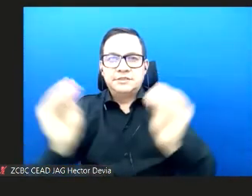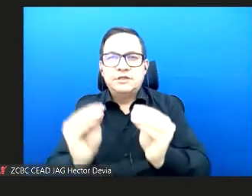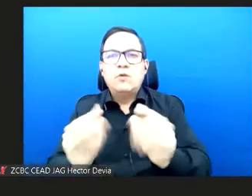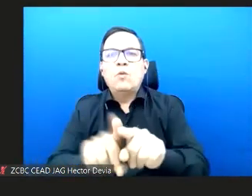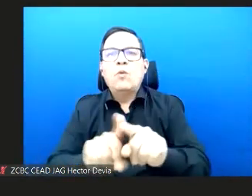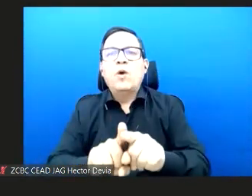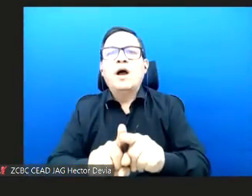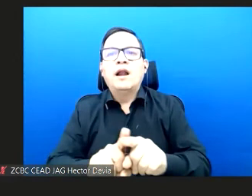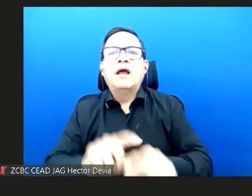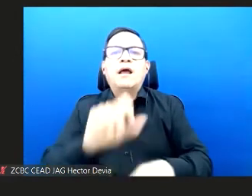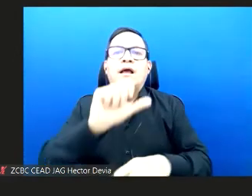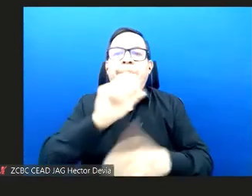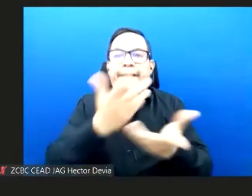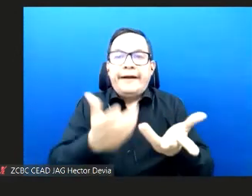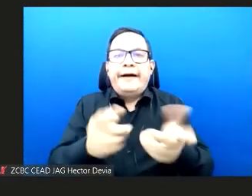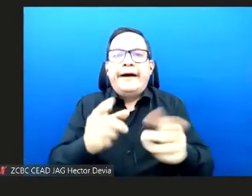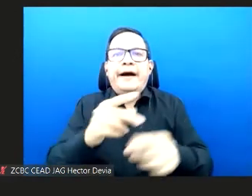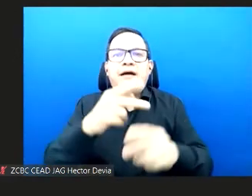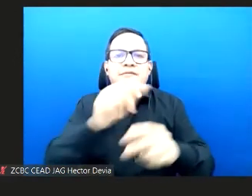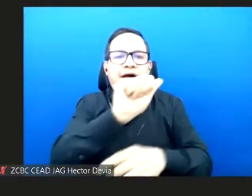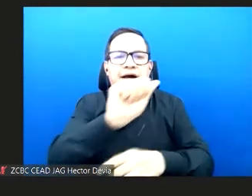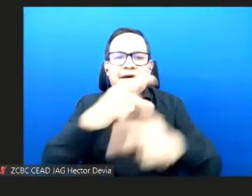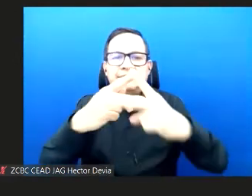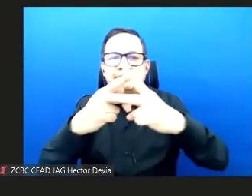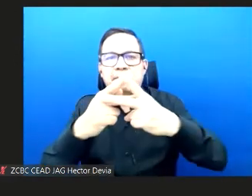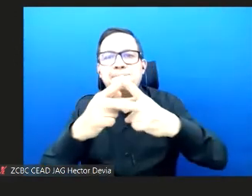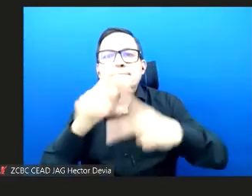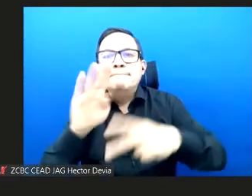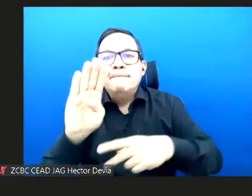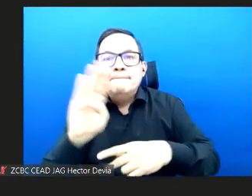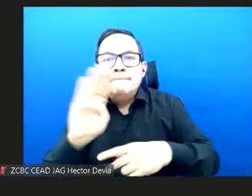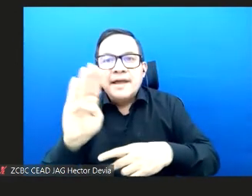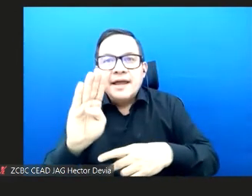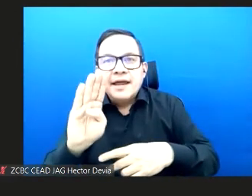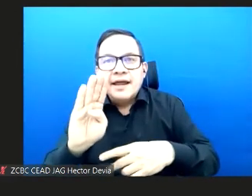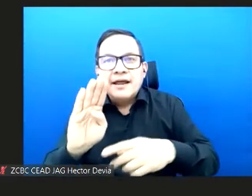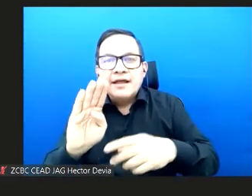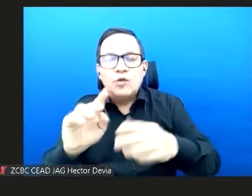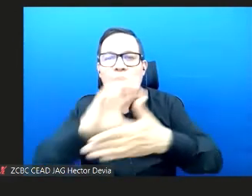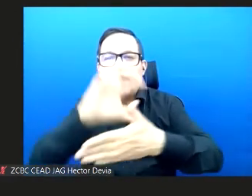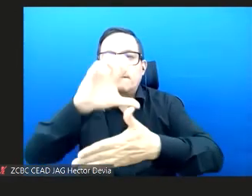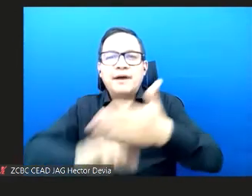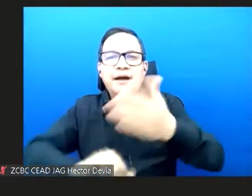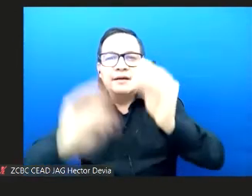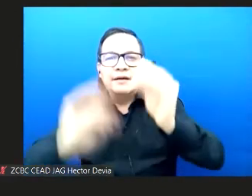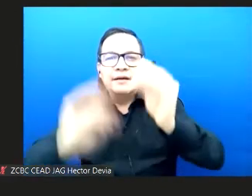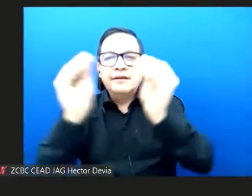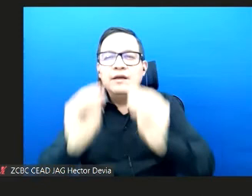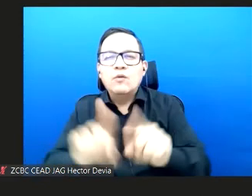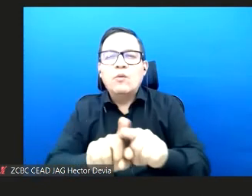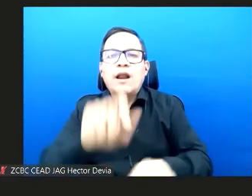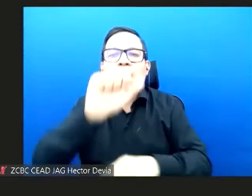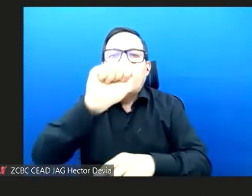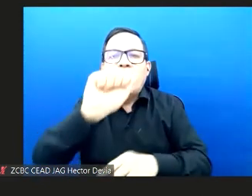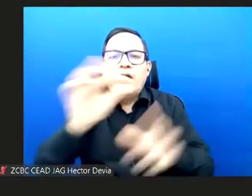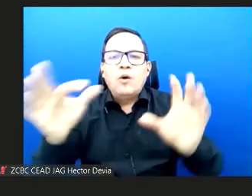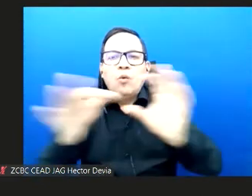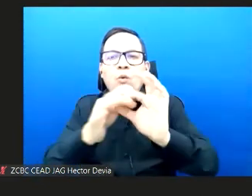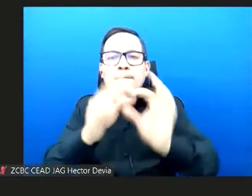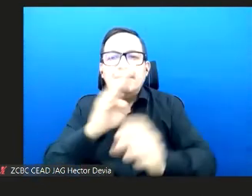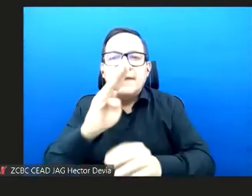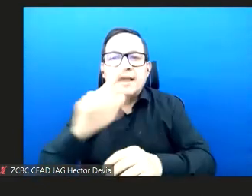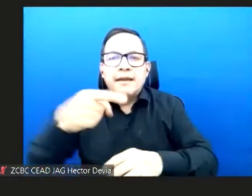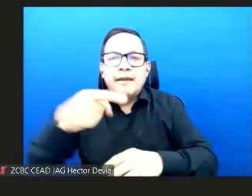unión B menos A intersección B. ¿Sí? ¿Eso qué quiere decir? Entonces vamos a verlo acá en este ejemplo para